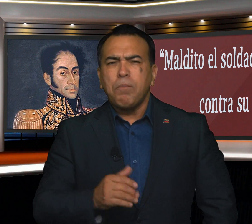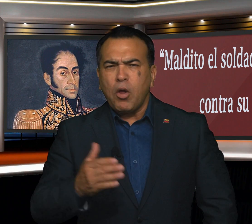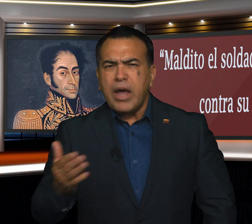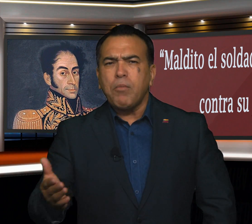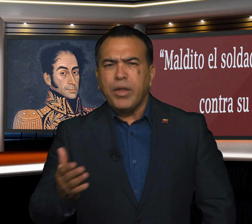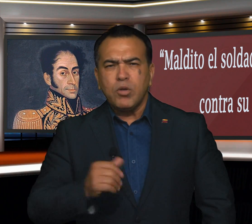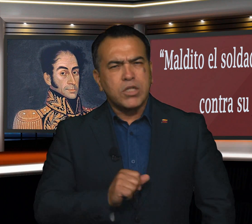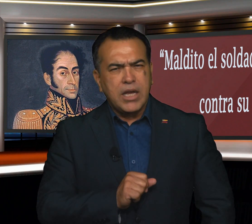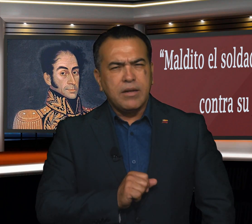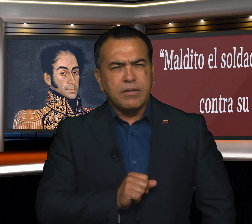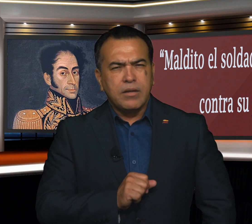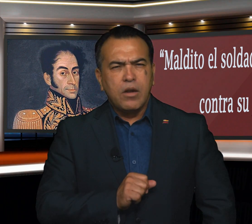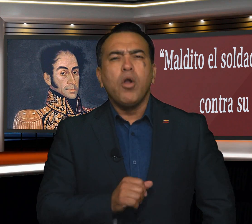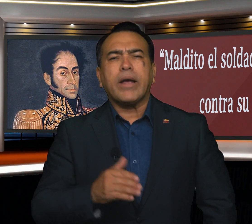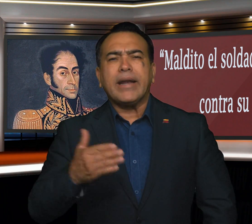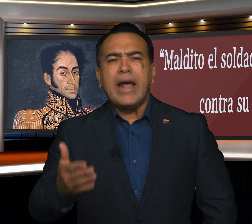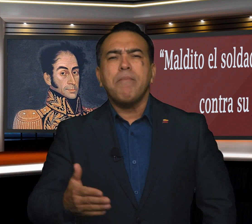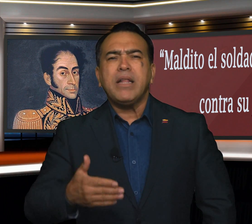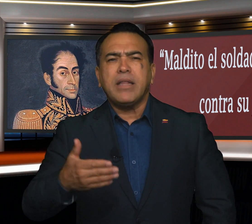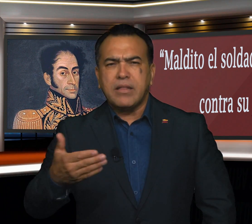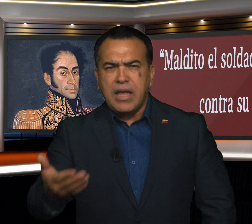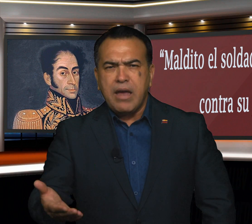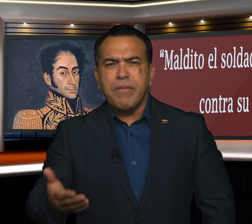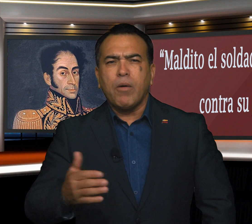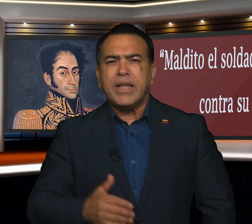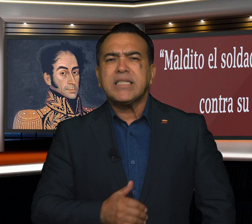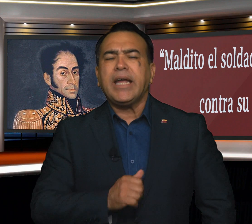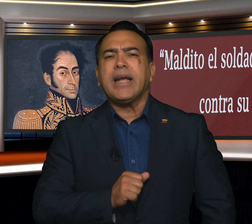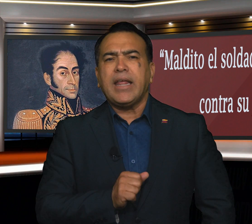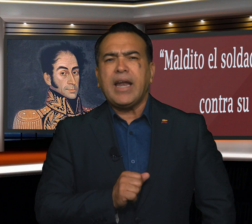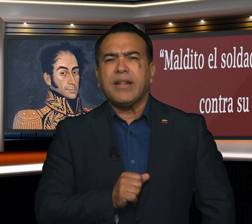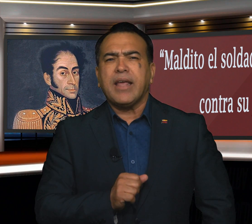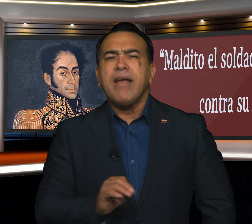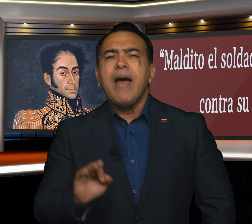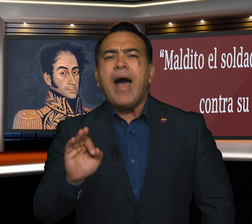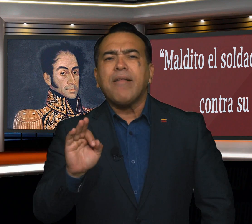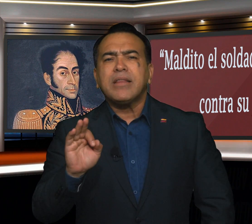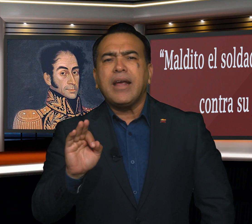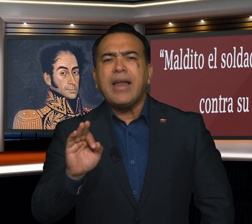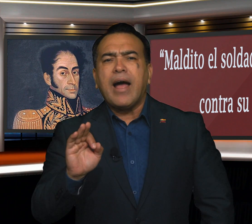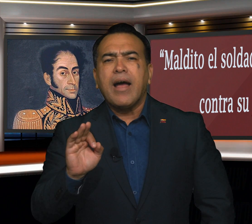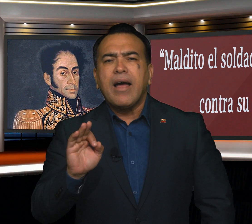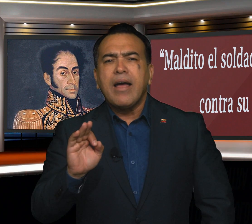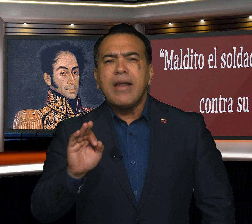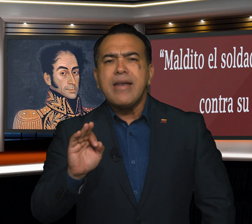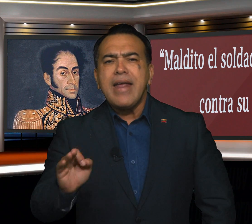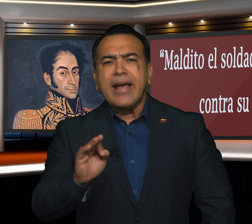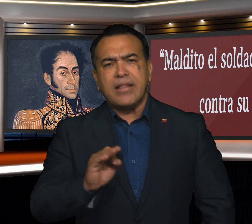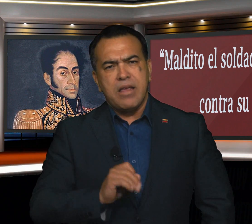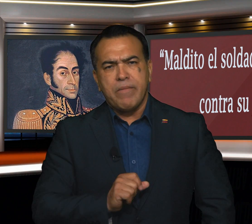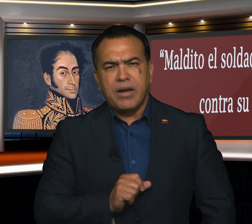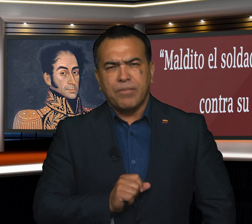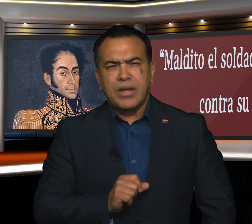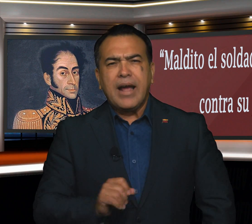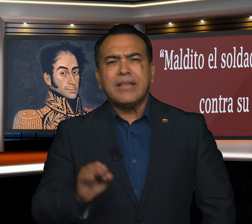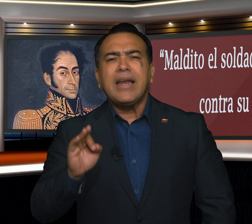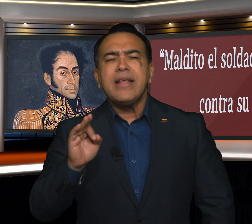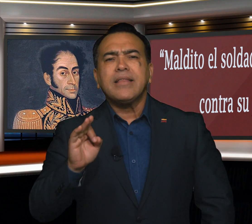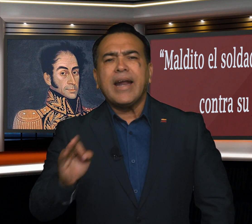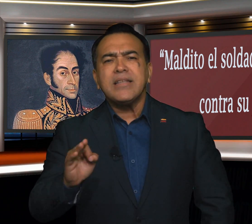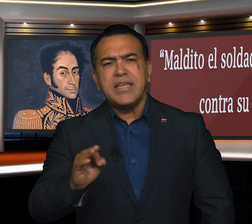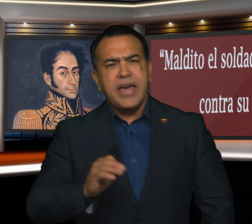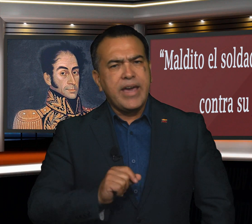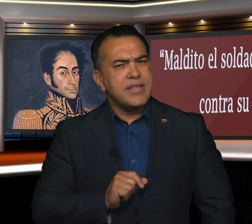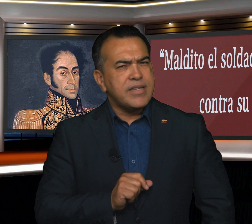Sur, podemos deducir lo que realmente debe obedecer en adelante ante la negativa, ante